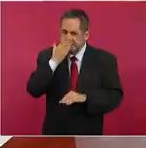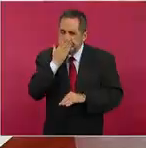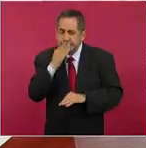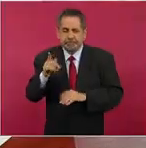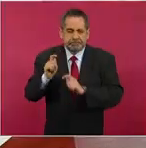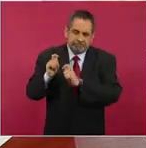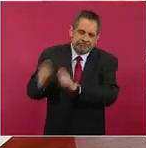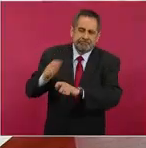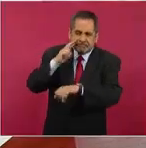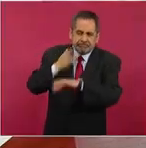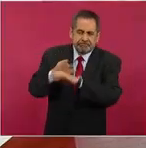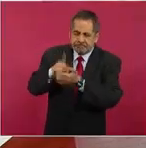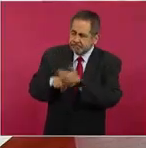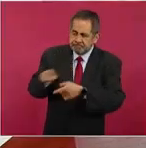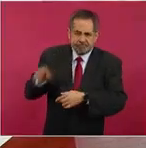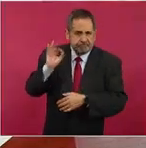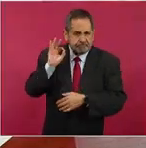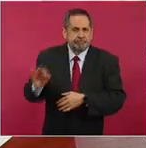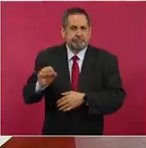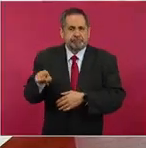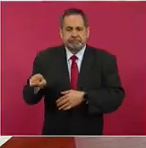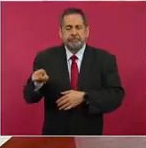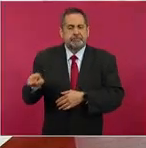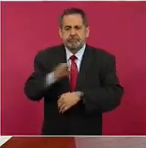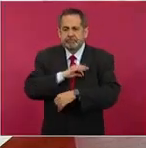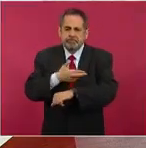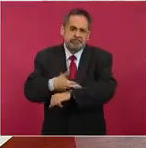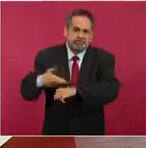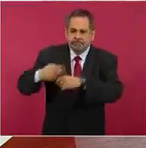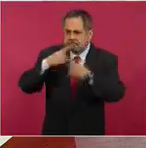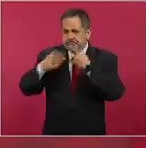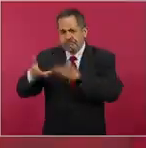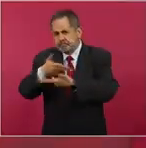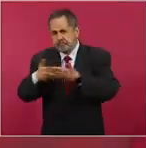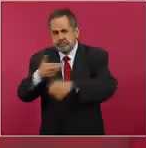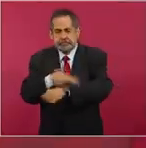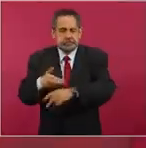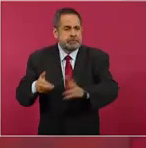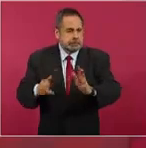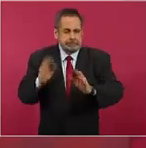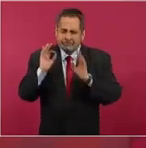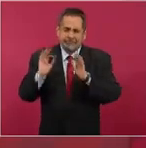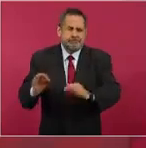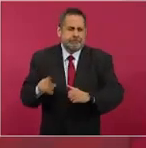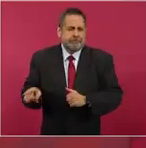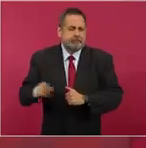para resolver, y buscando que